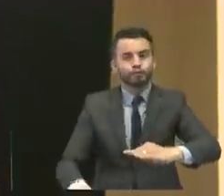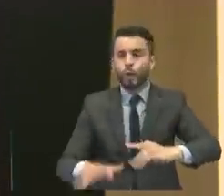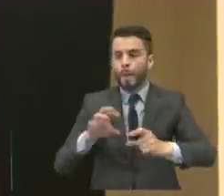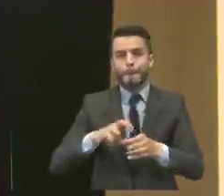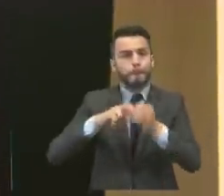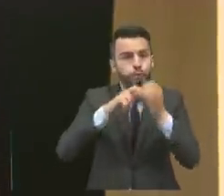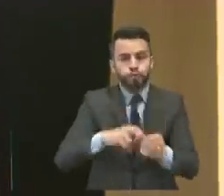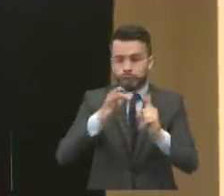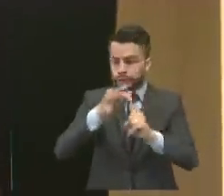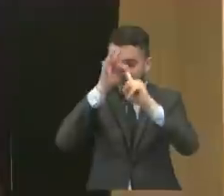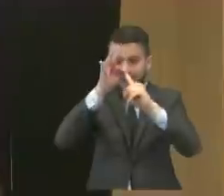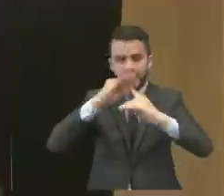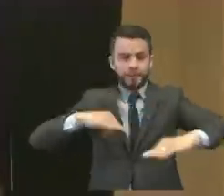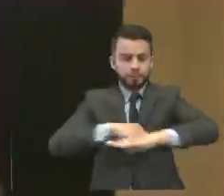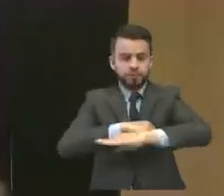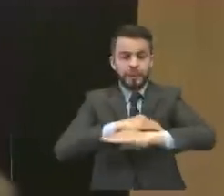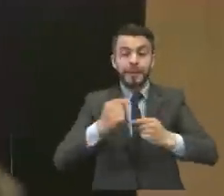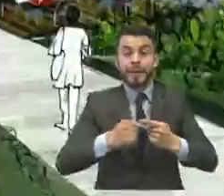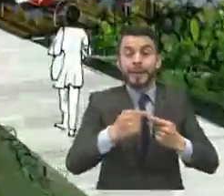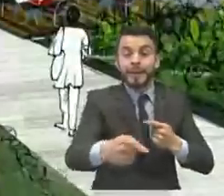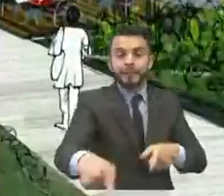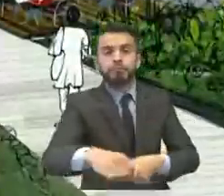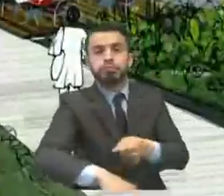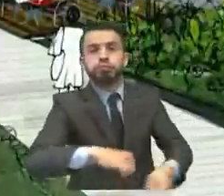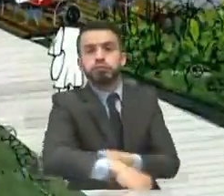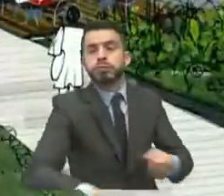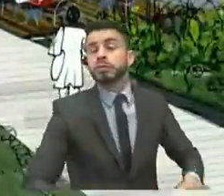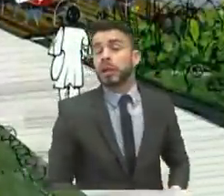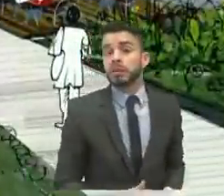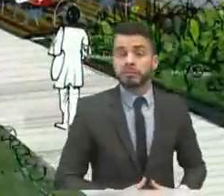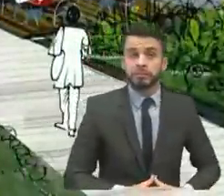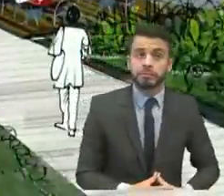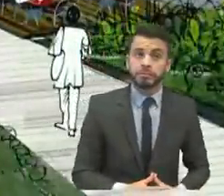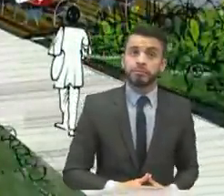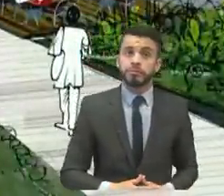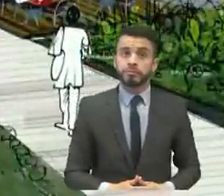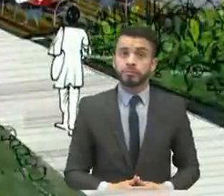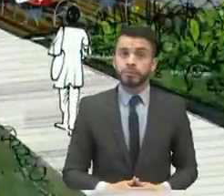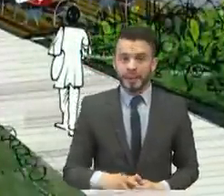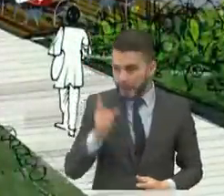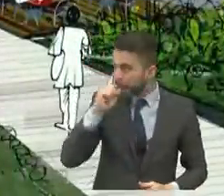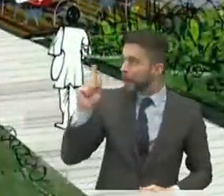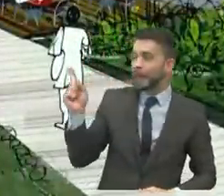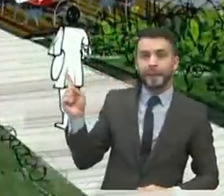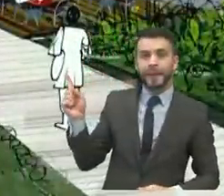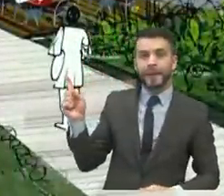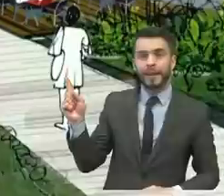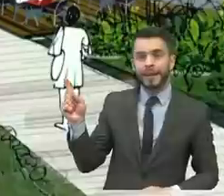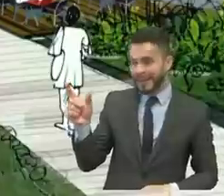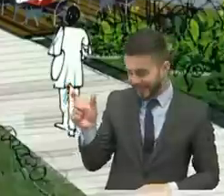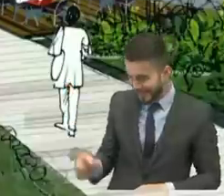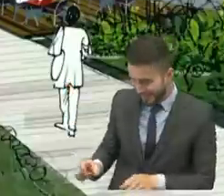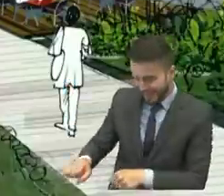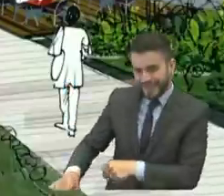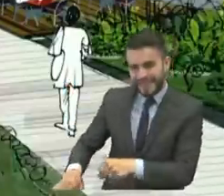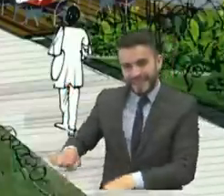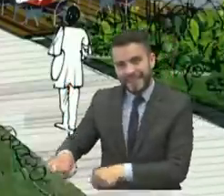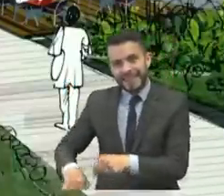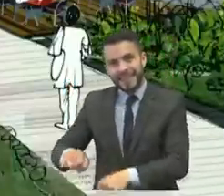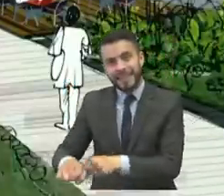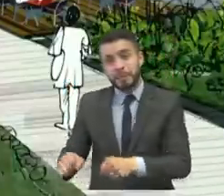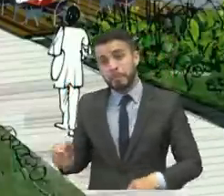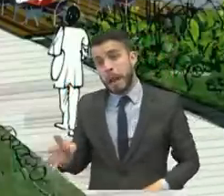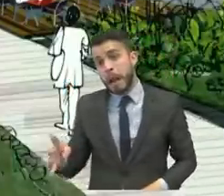espacio de las bicicletas. Todo el tiempo está el espacio peatonal. Todo el tiempo, aquí hay una de las cicloalamedas de las que le hablo, y aquí